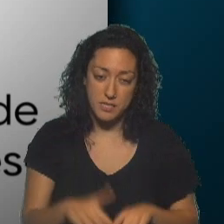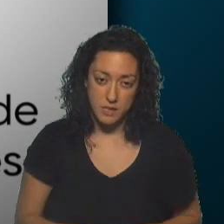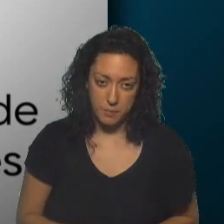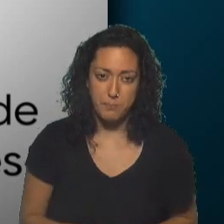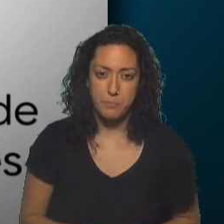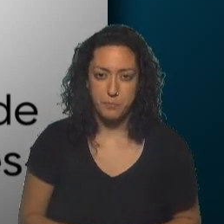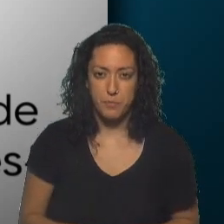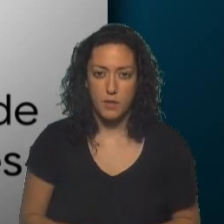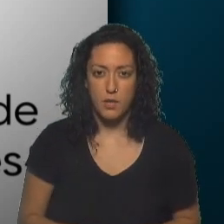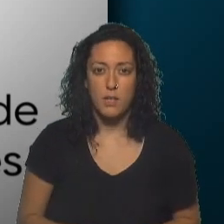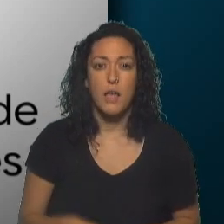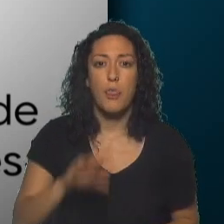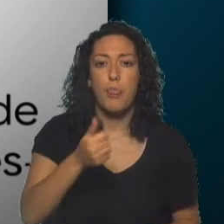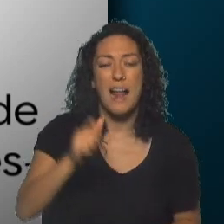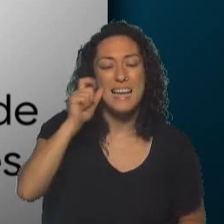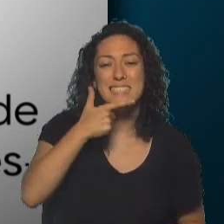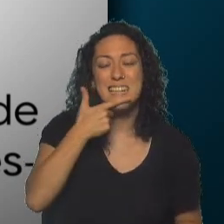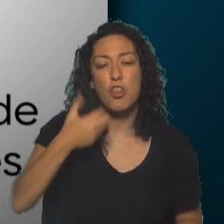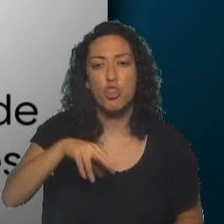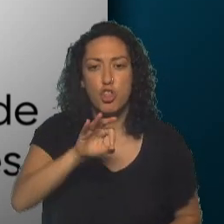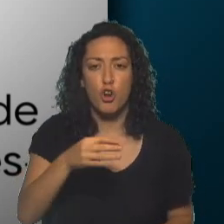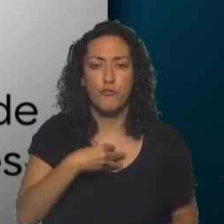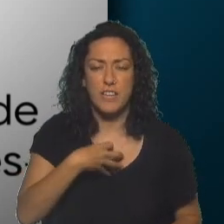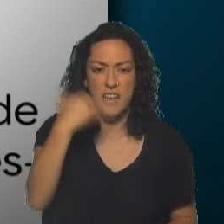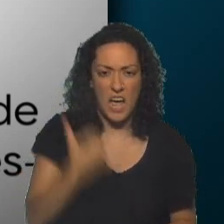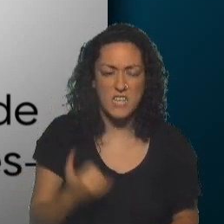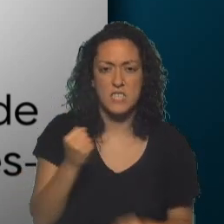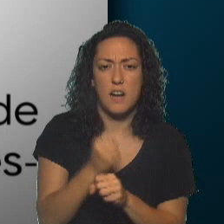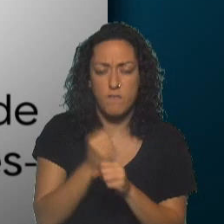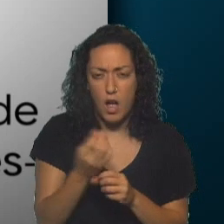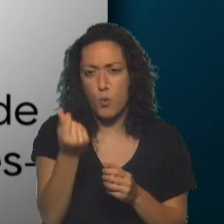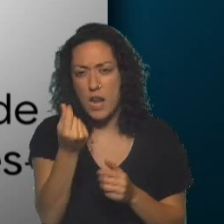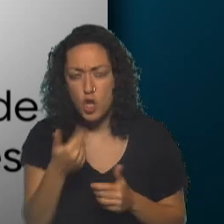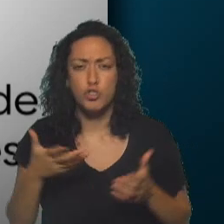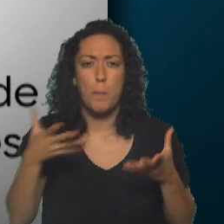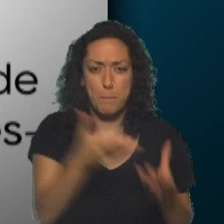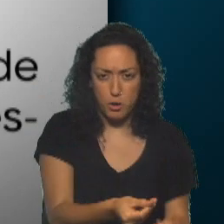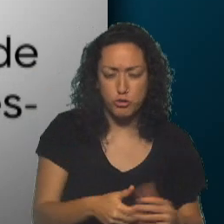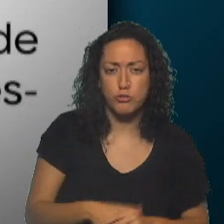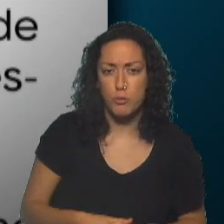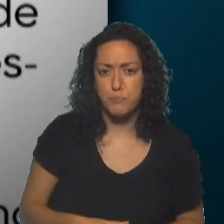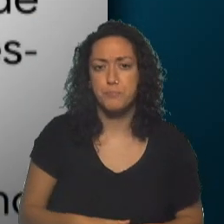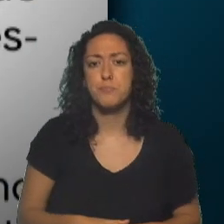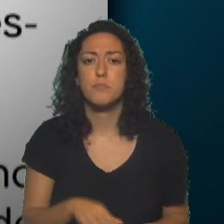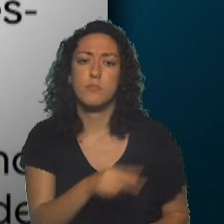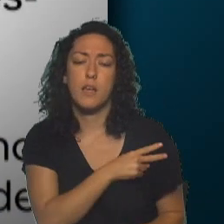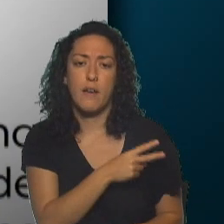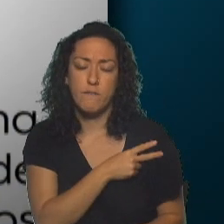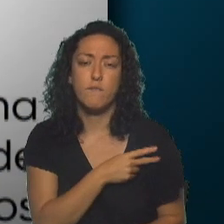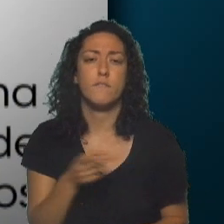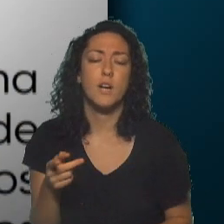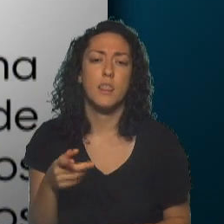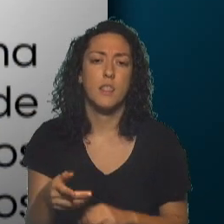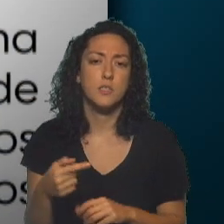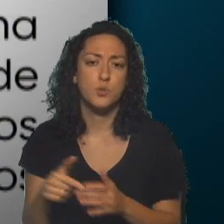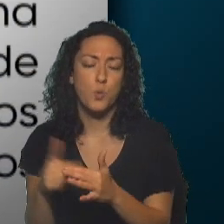cuestiones, confío en D'Alessandro, valoro y apoyo el trabajo que viene haciendo. El alcalde porteño respaldó a su ministro de Justicia